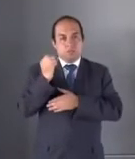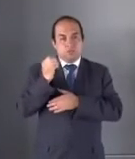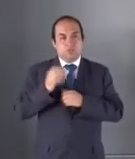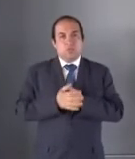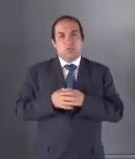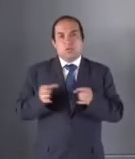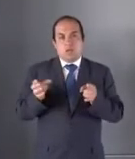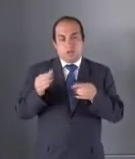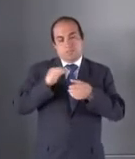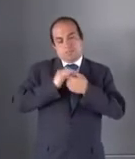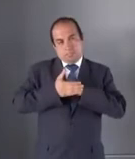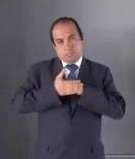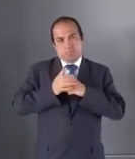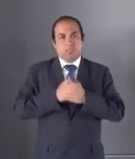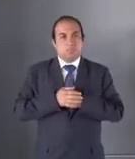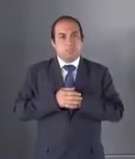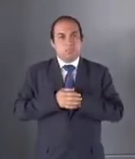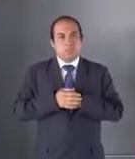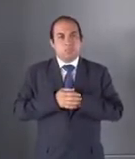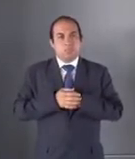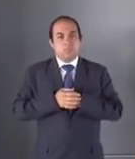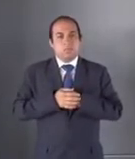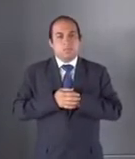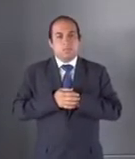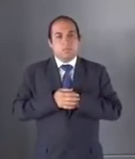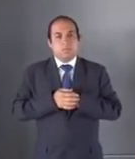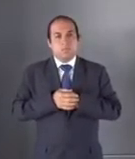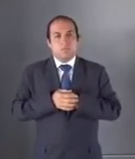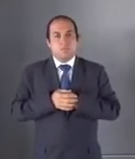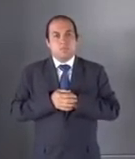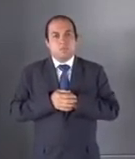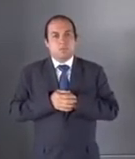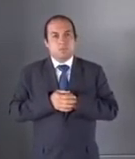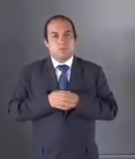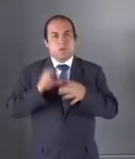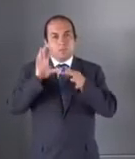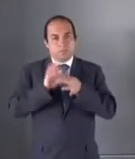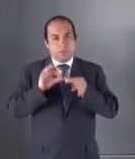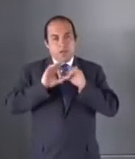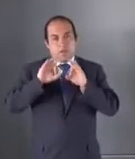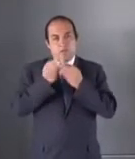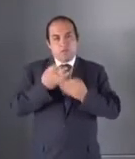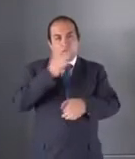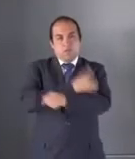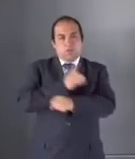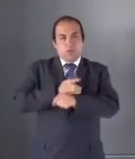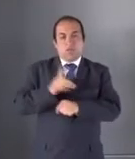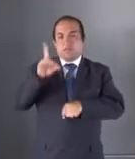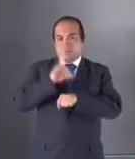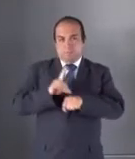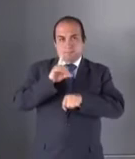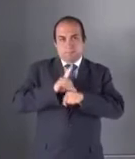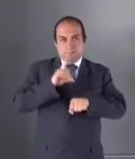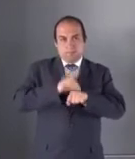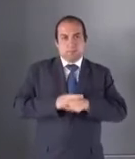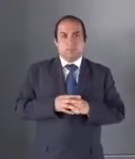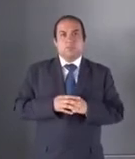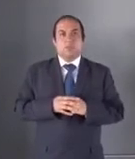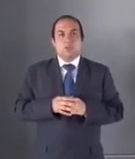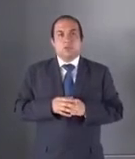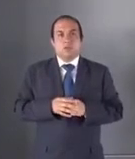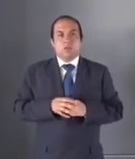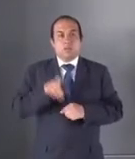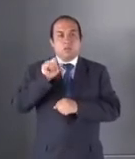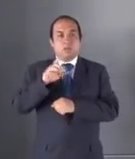cierre. Y se está trabajando de manera coordinada todos los días y se está dando, pues, creo